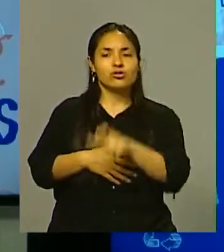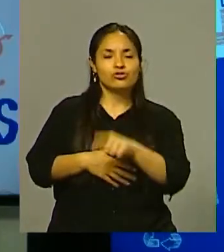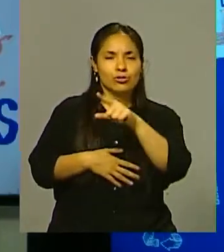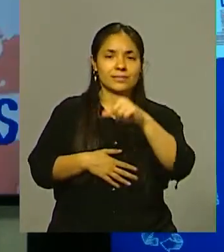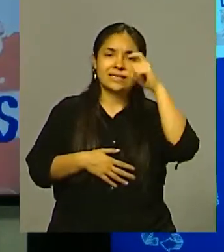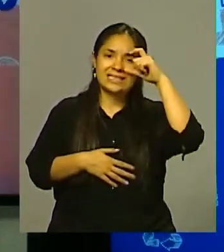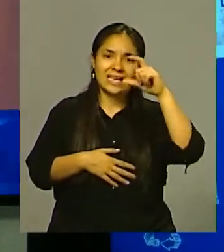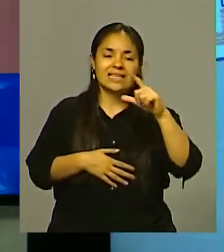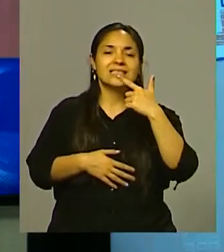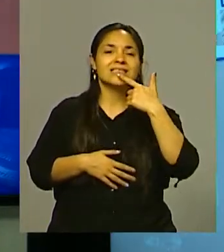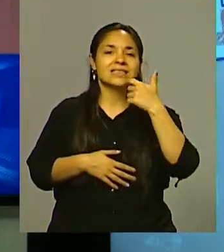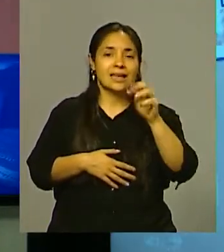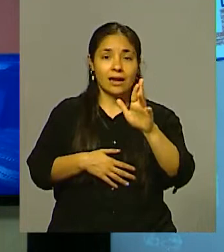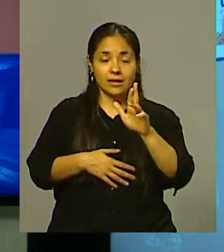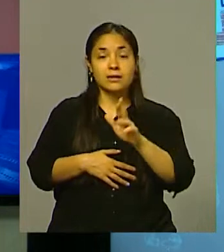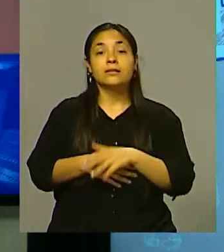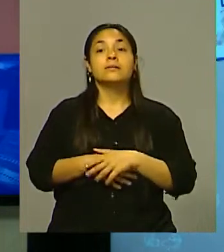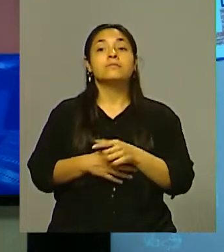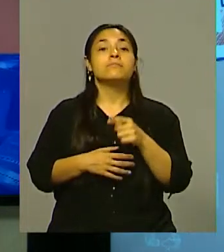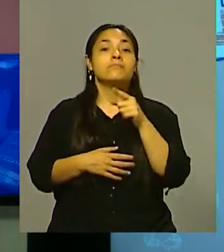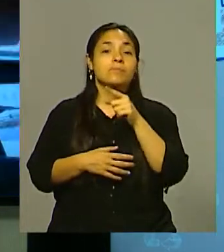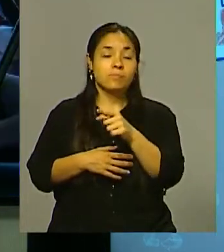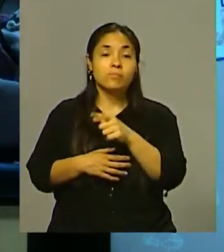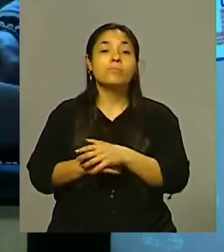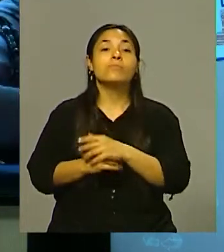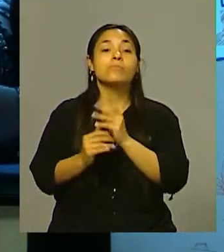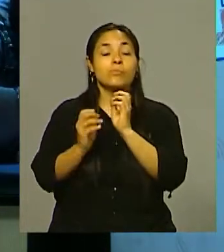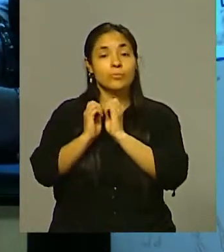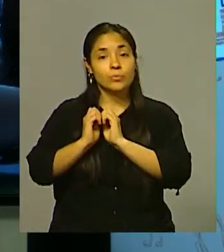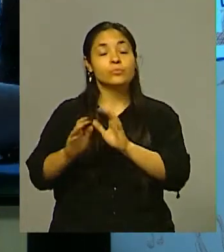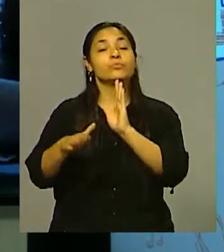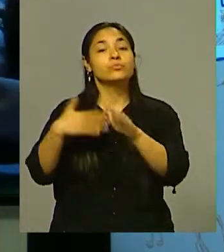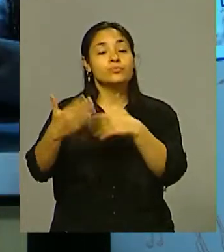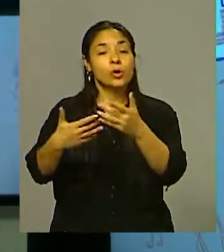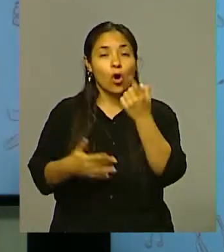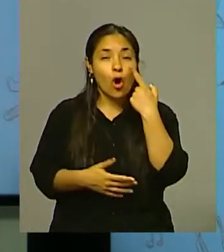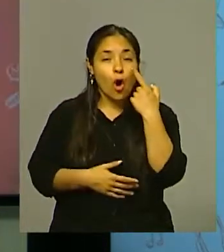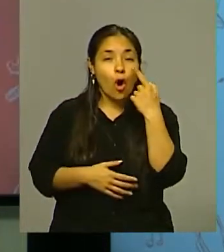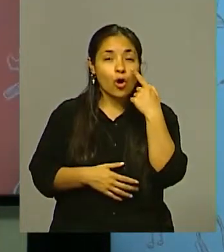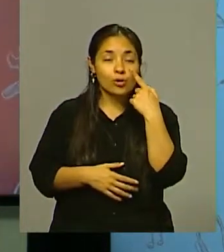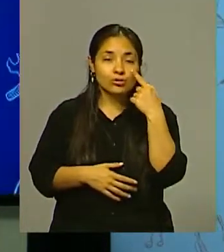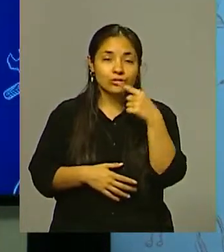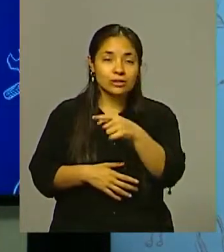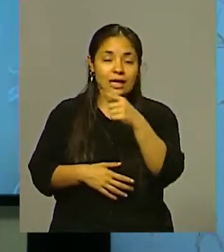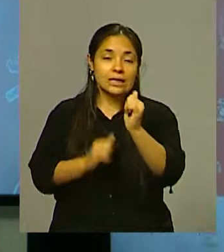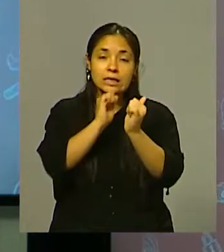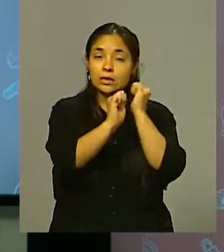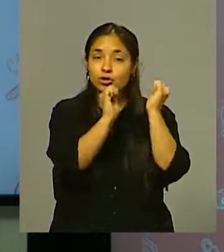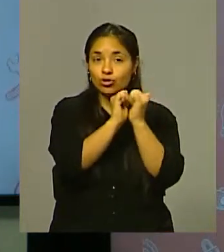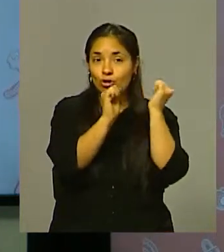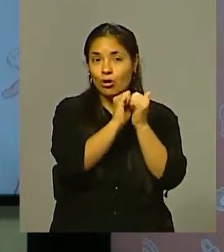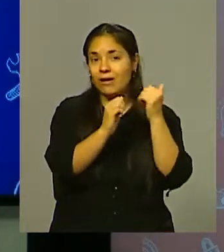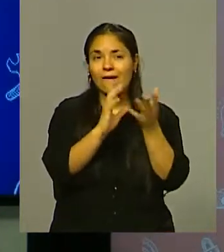César, y a partir de eso empieza a conocer una historia que una más de muchas que deben ser